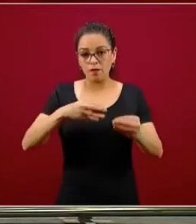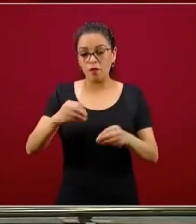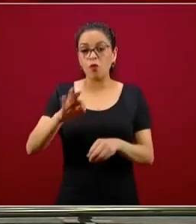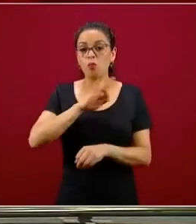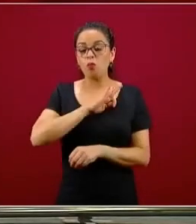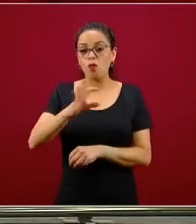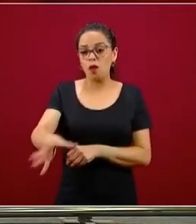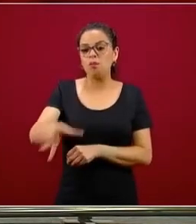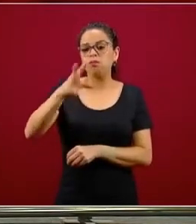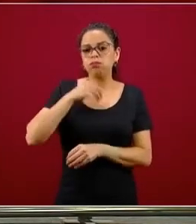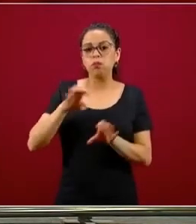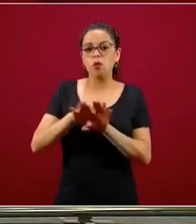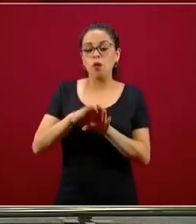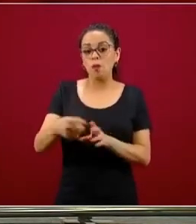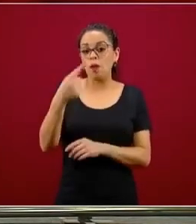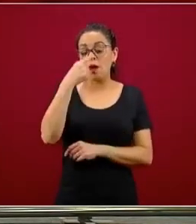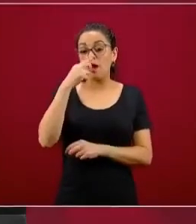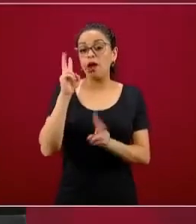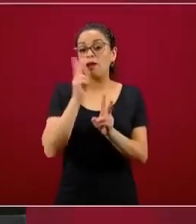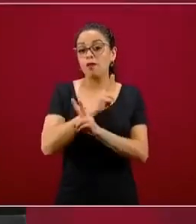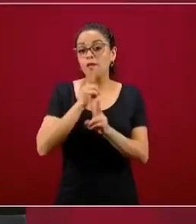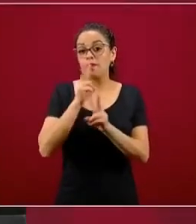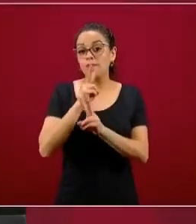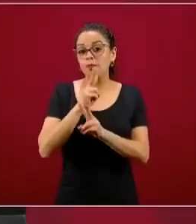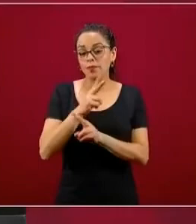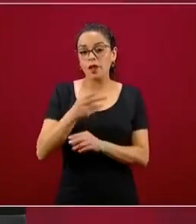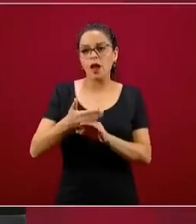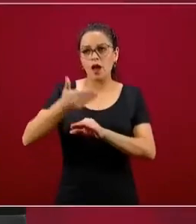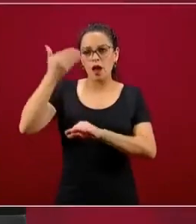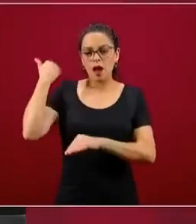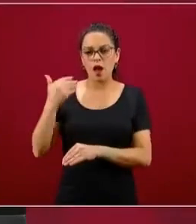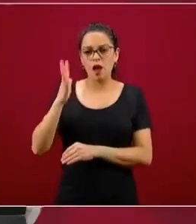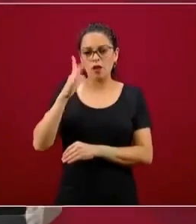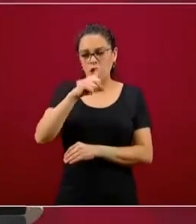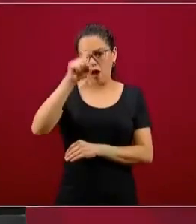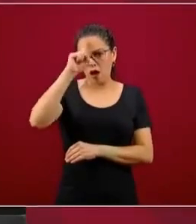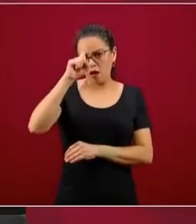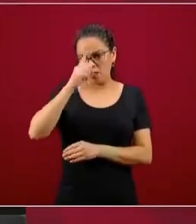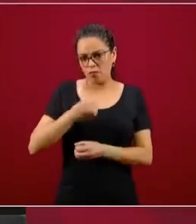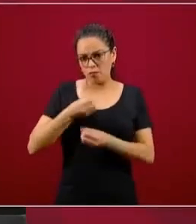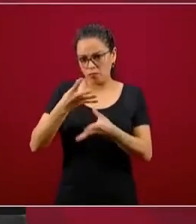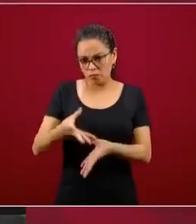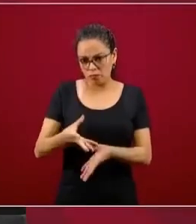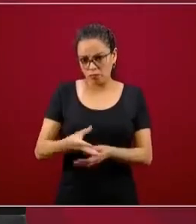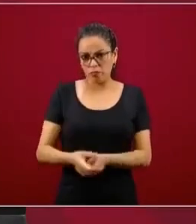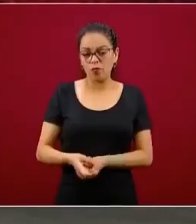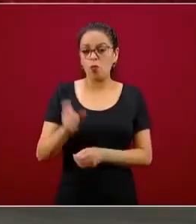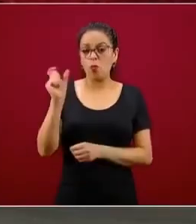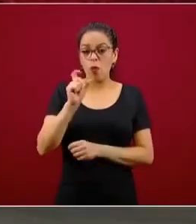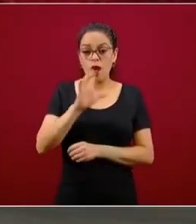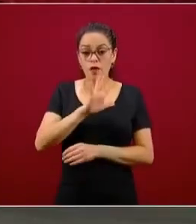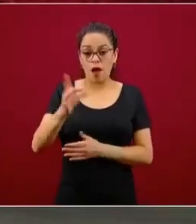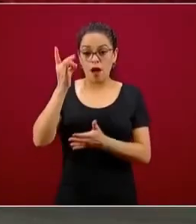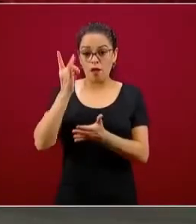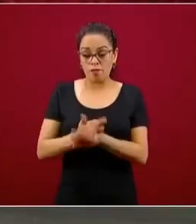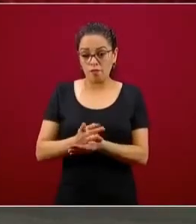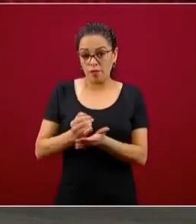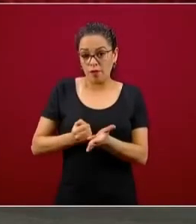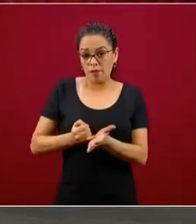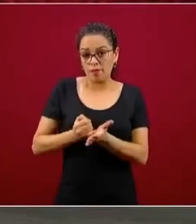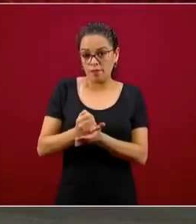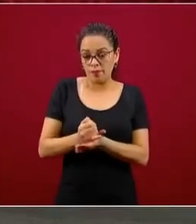respiratoria incluyen precisamente los que hemos recomendado desde el inicio de la epidemia, no solo durante la Jornada Nacional de Sana Distancia, sino